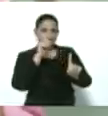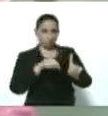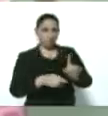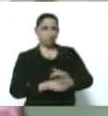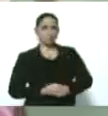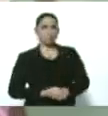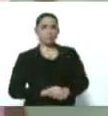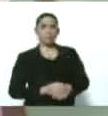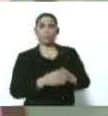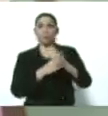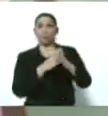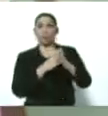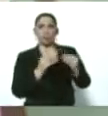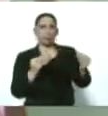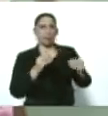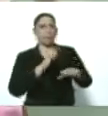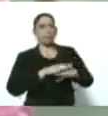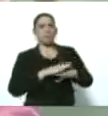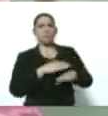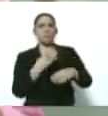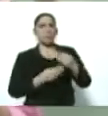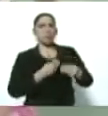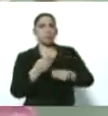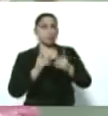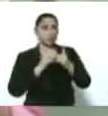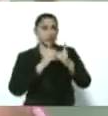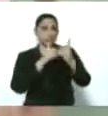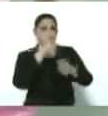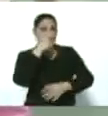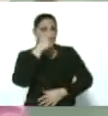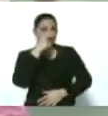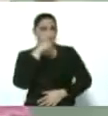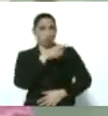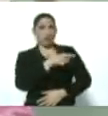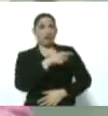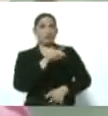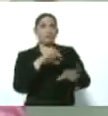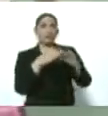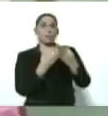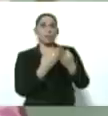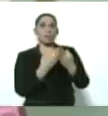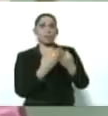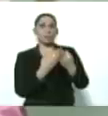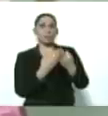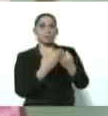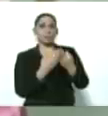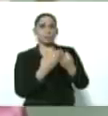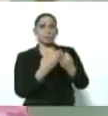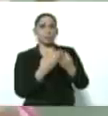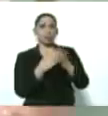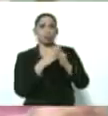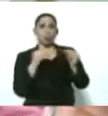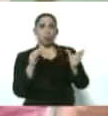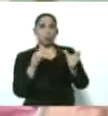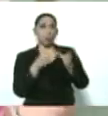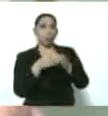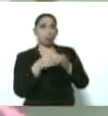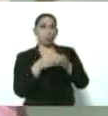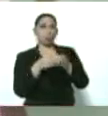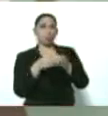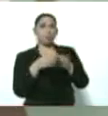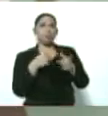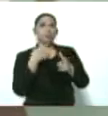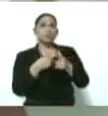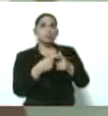A todo, ¿por qué le hicimos prueba de esto? En seguimiento a ese caso de la familia que venían todos juntos, entonces...